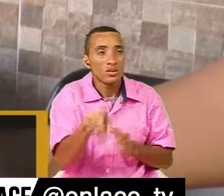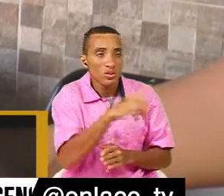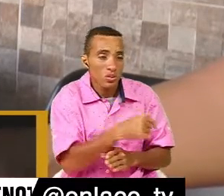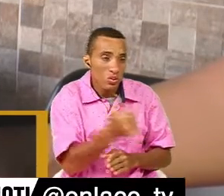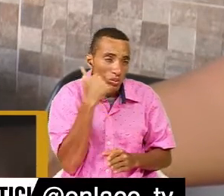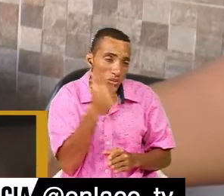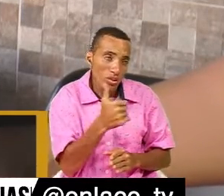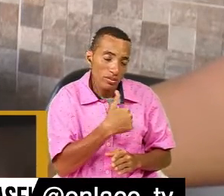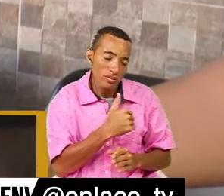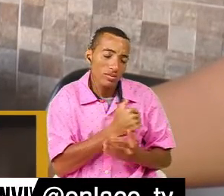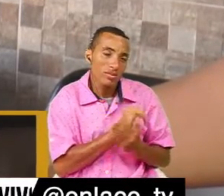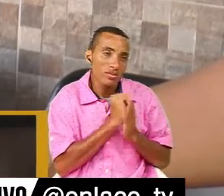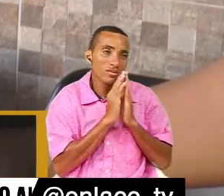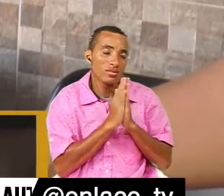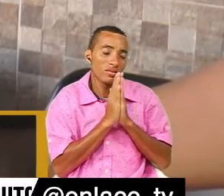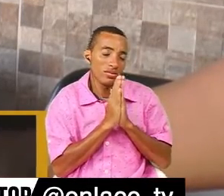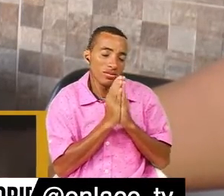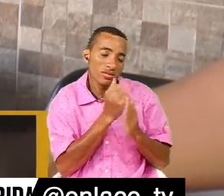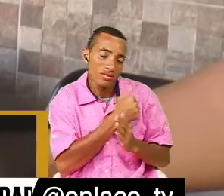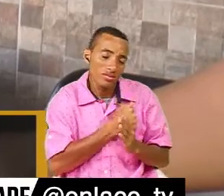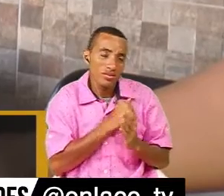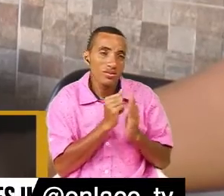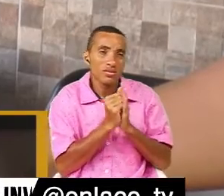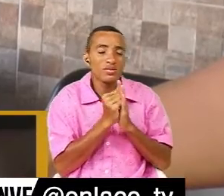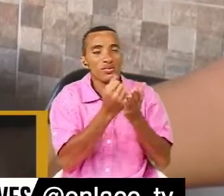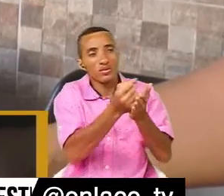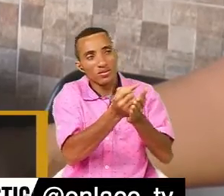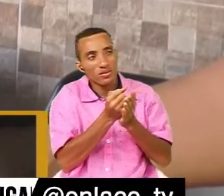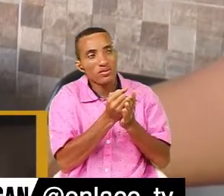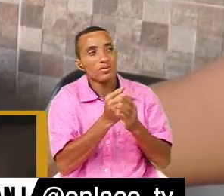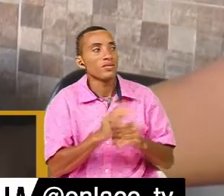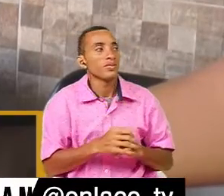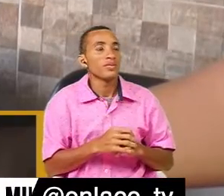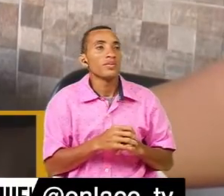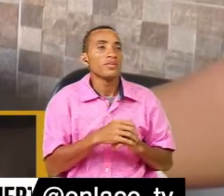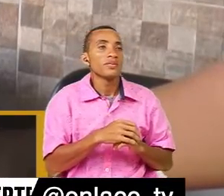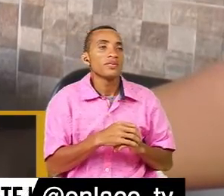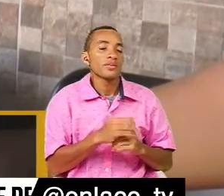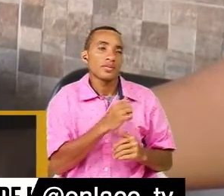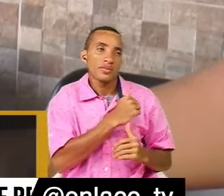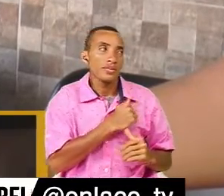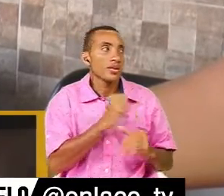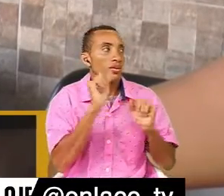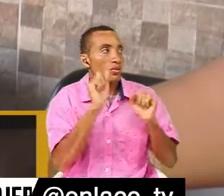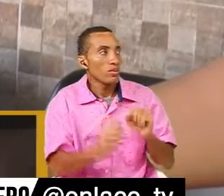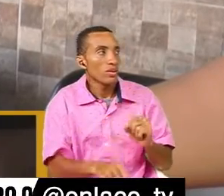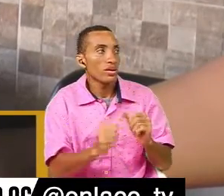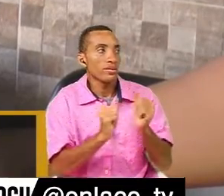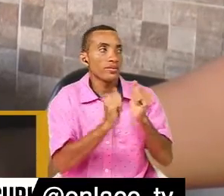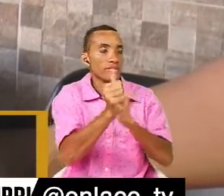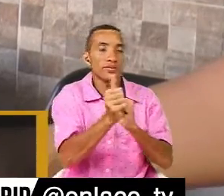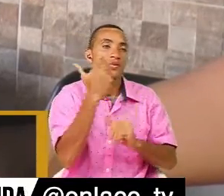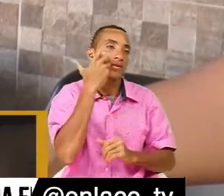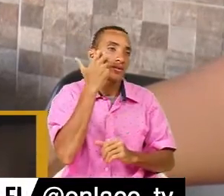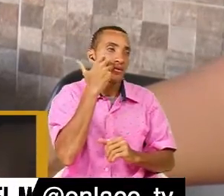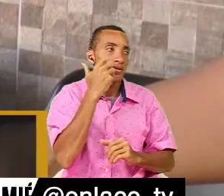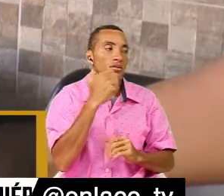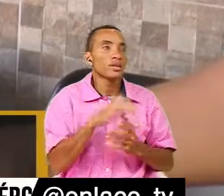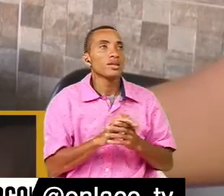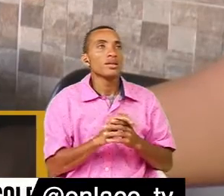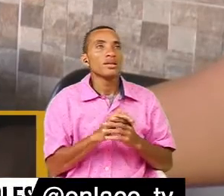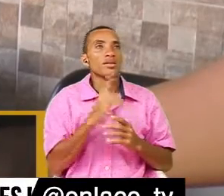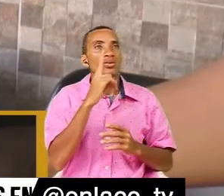por favor pueden que me ayuden, sí, para lograr superar esta enfermedad que desde hace